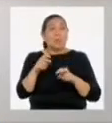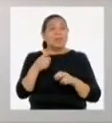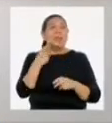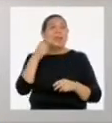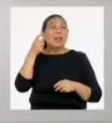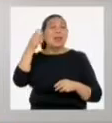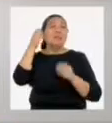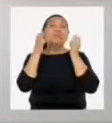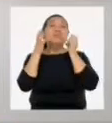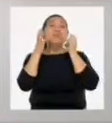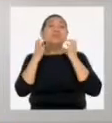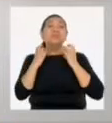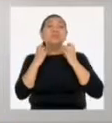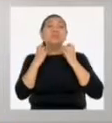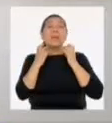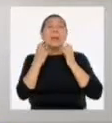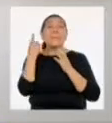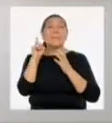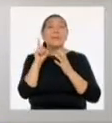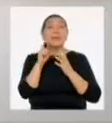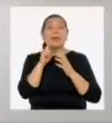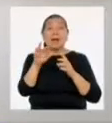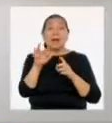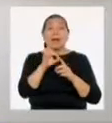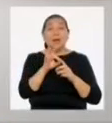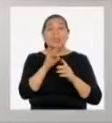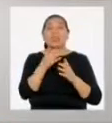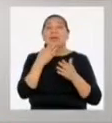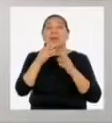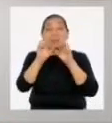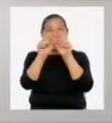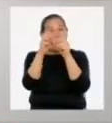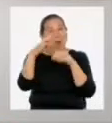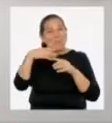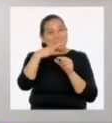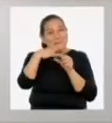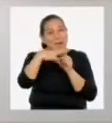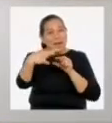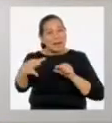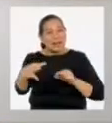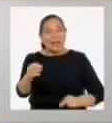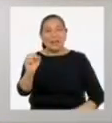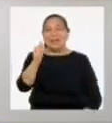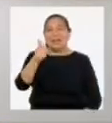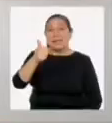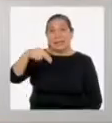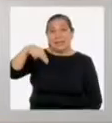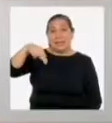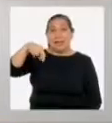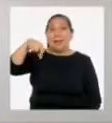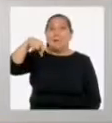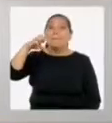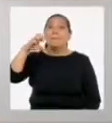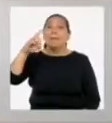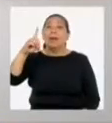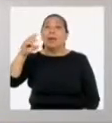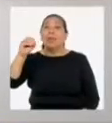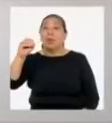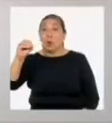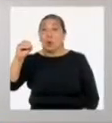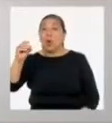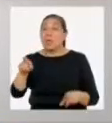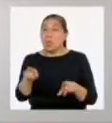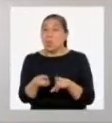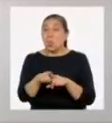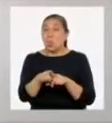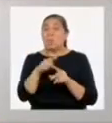de orejeras de oro con la imagen del cactus de San Pedro, lo que reafirma que esta señora fue